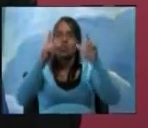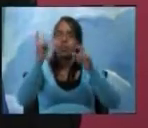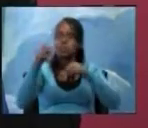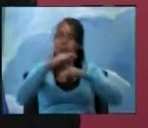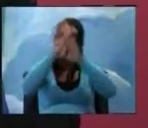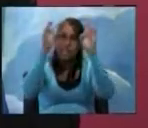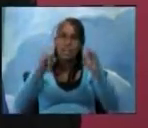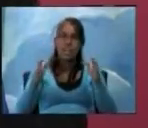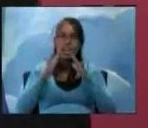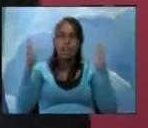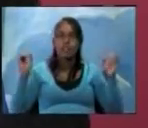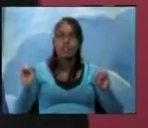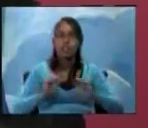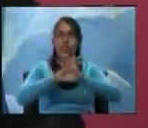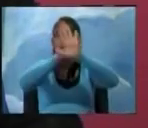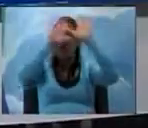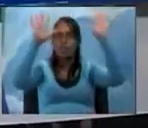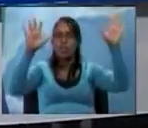y sobrenatural. Yeah.